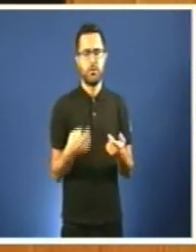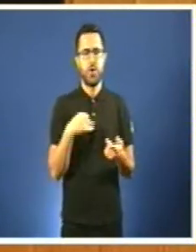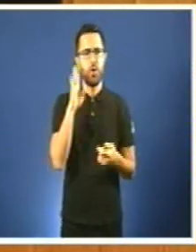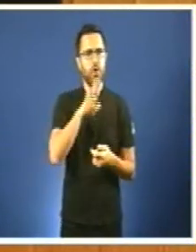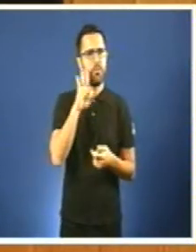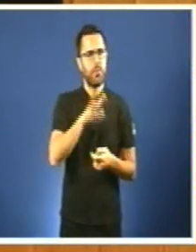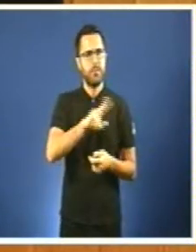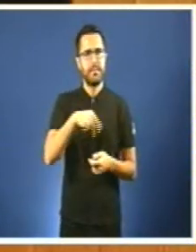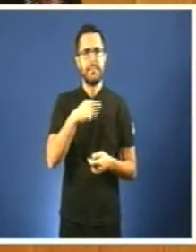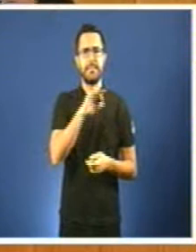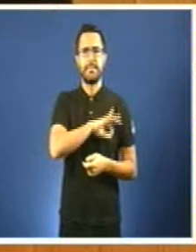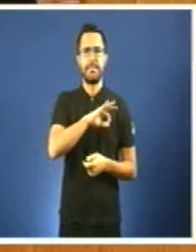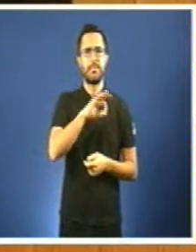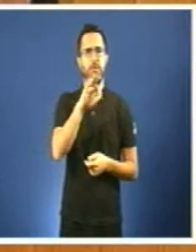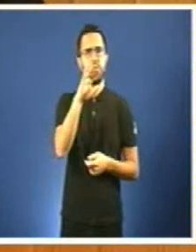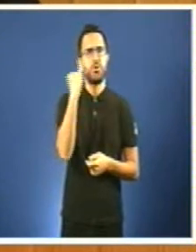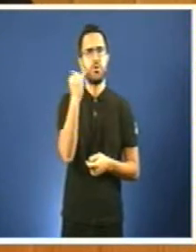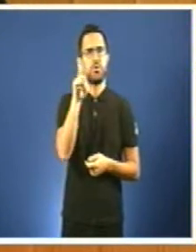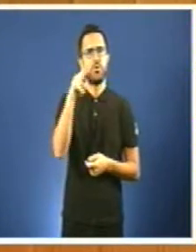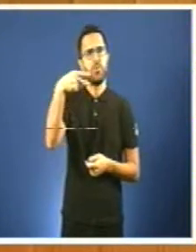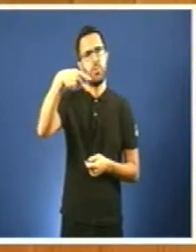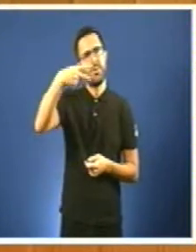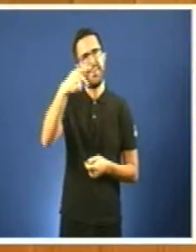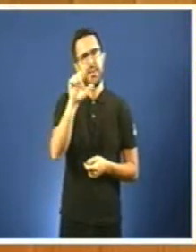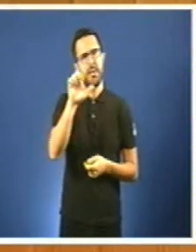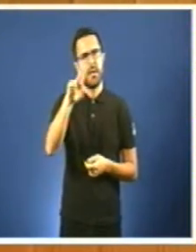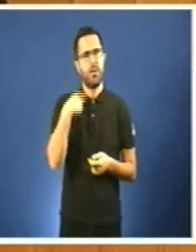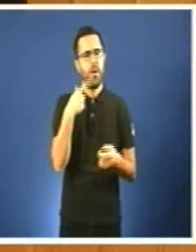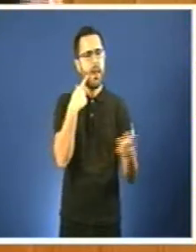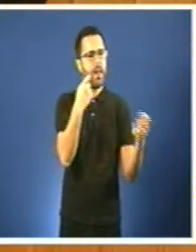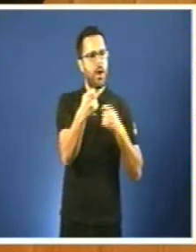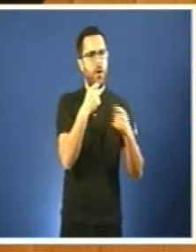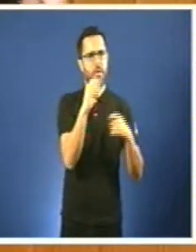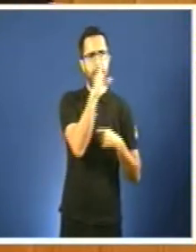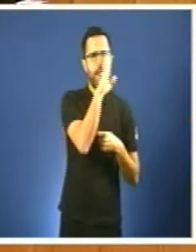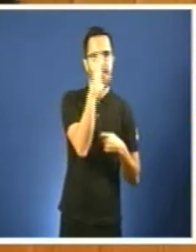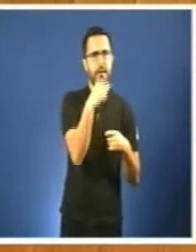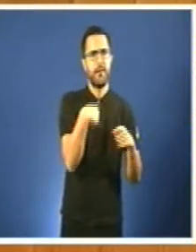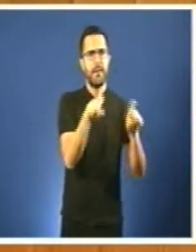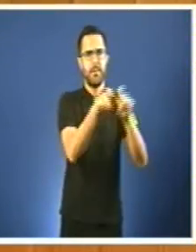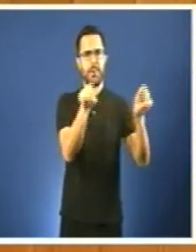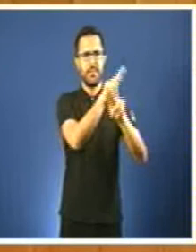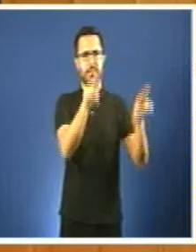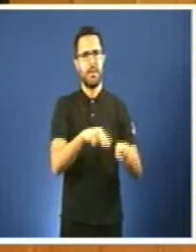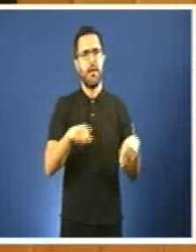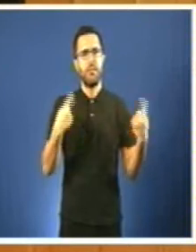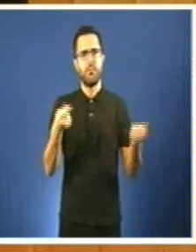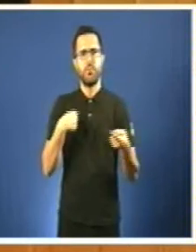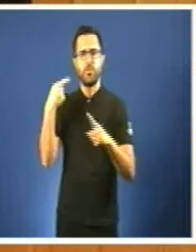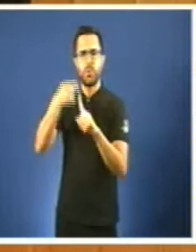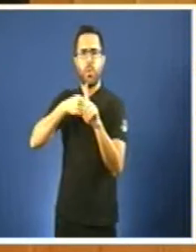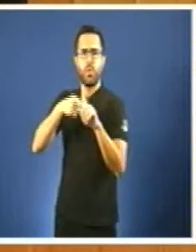señor Juncker negocie as agachadas coas multinacionais para que utilicen Luxemburgo como paraíso